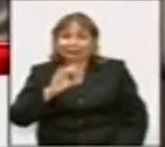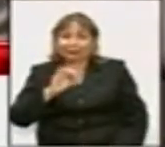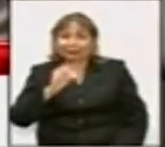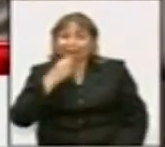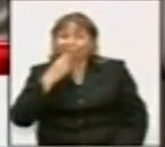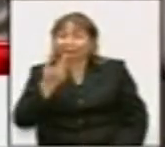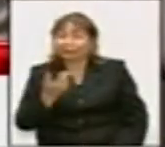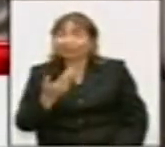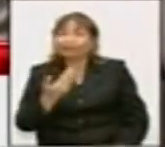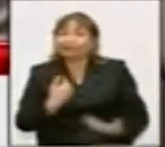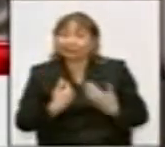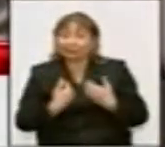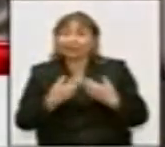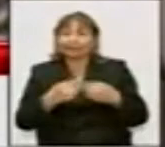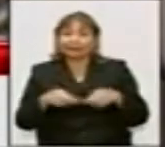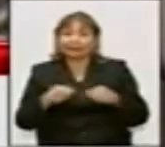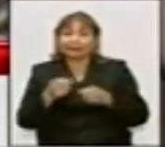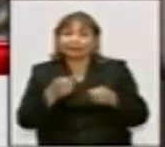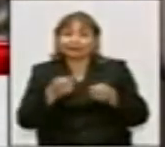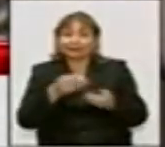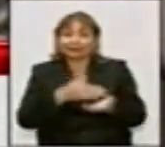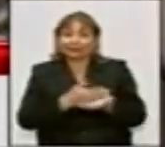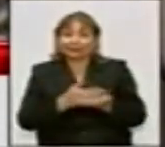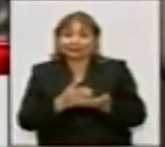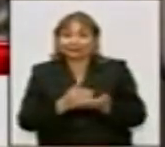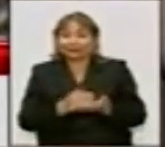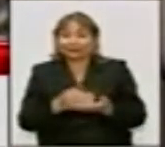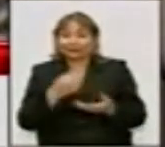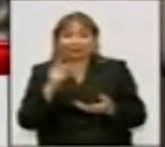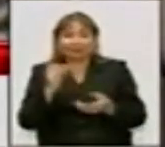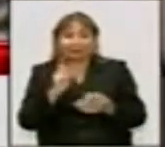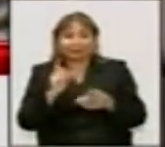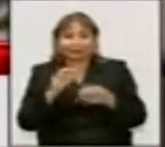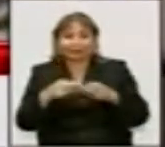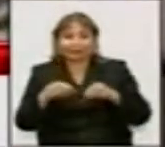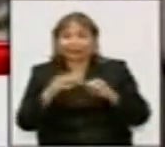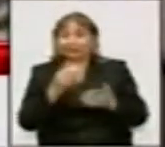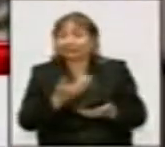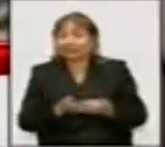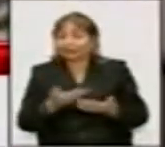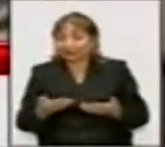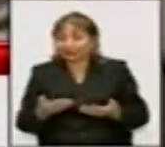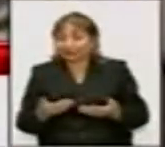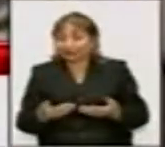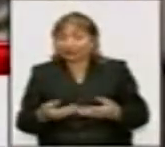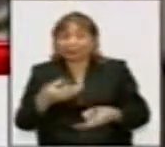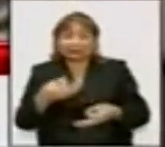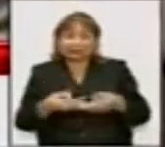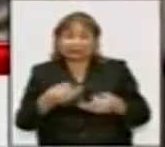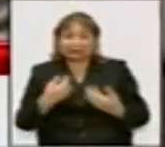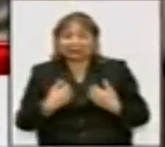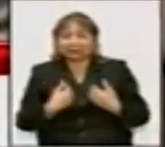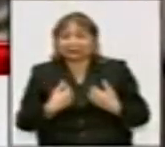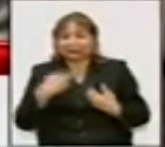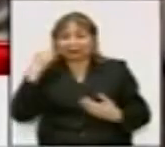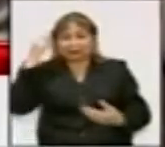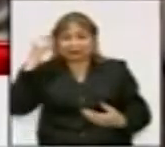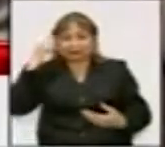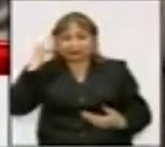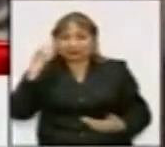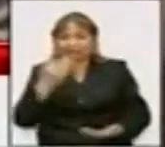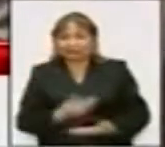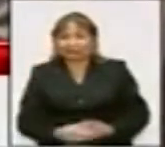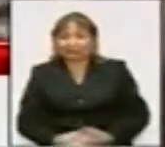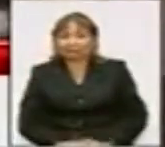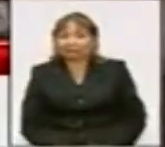entonces es casi un legislador negativo que le puedes ir al parlament o no y ese acto que puede ser jurídico tiene consecuencias políticas